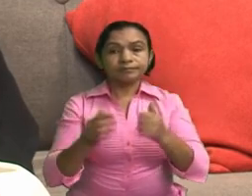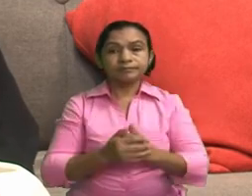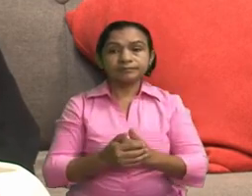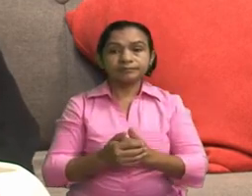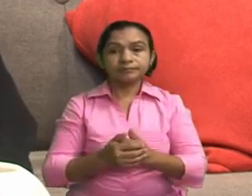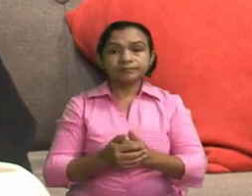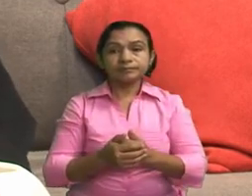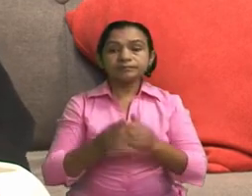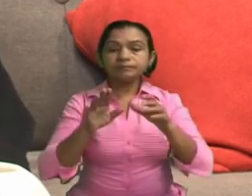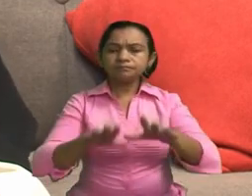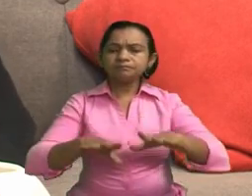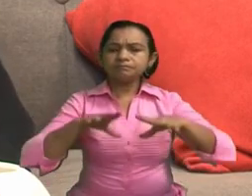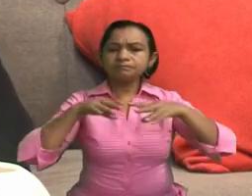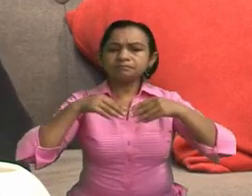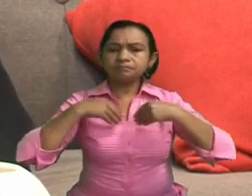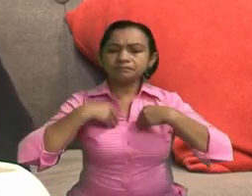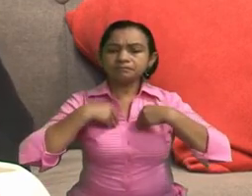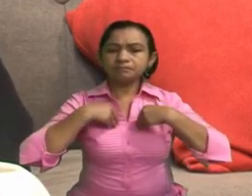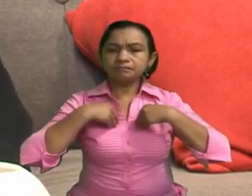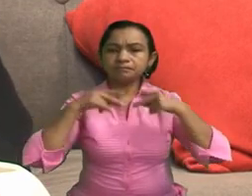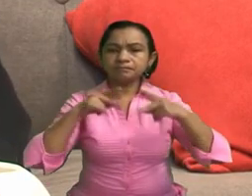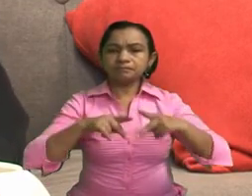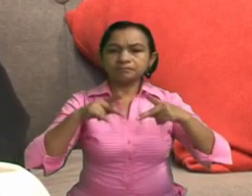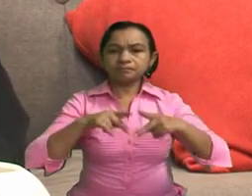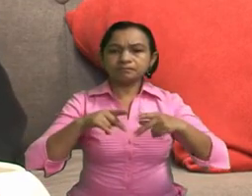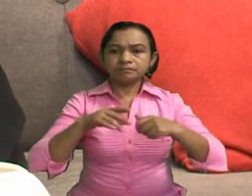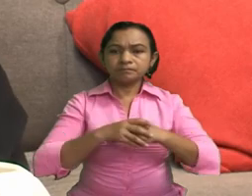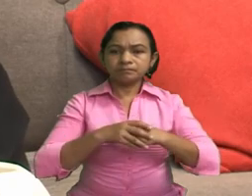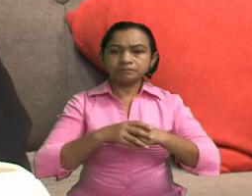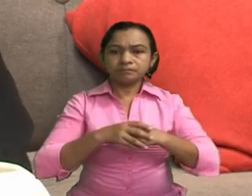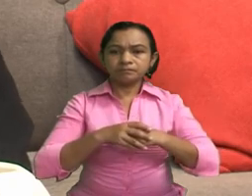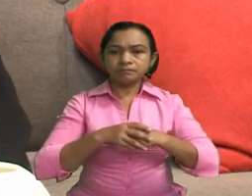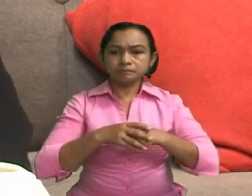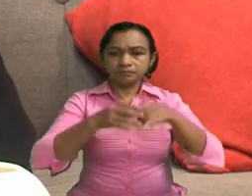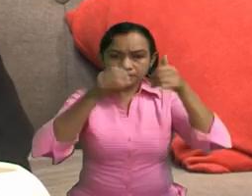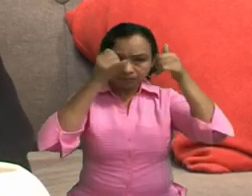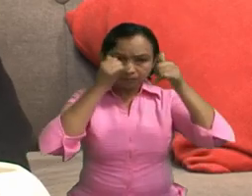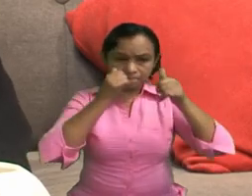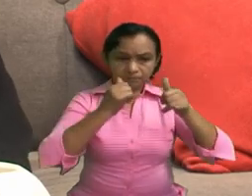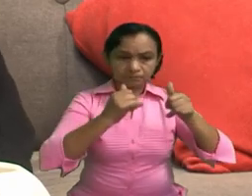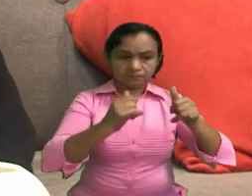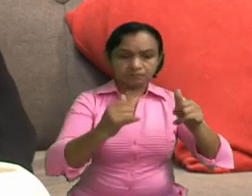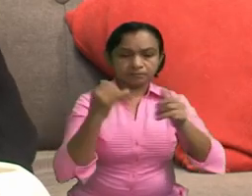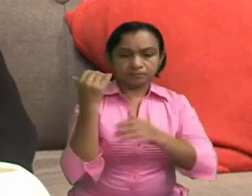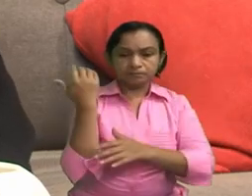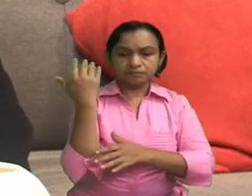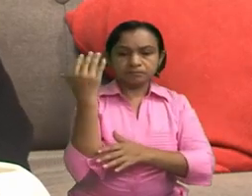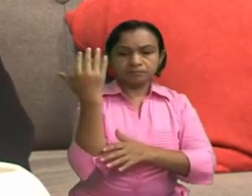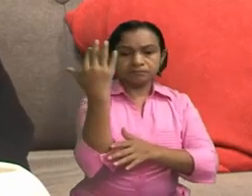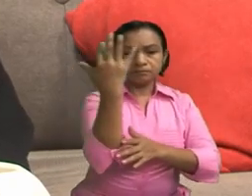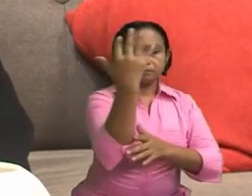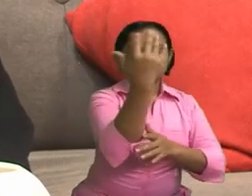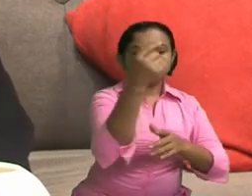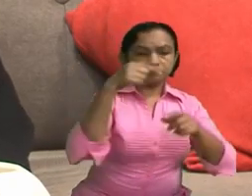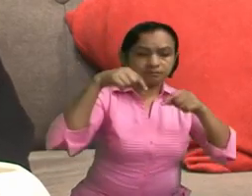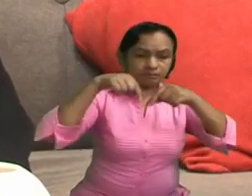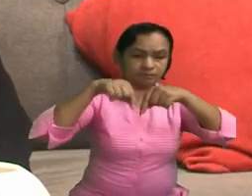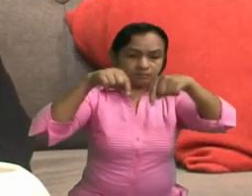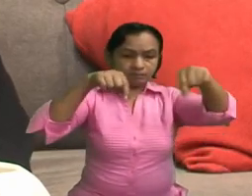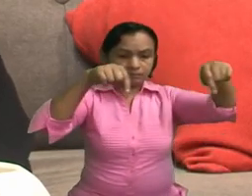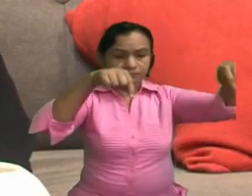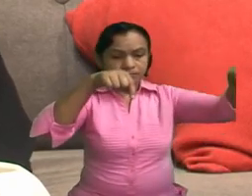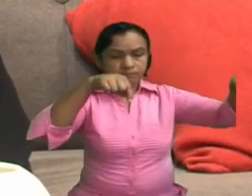de esa aceptación del productor, de que bueno, yo tengo mi cerca con árboles,